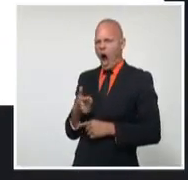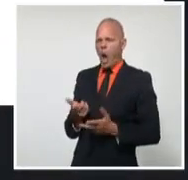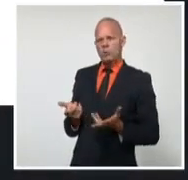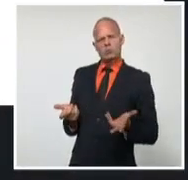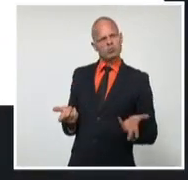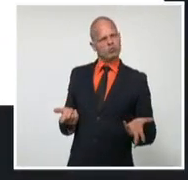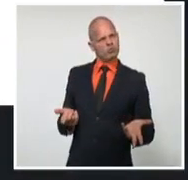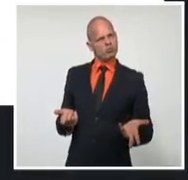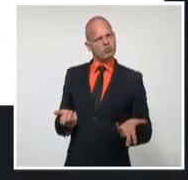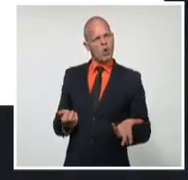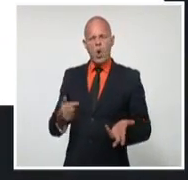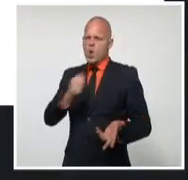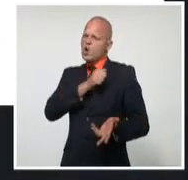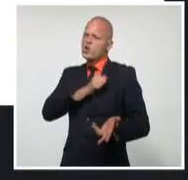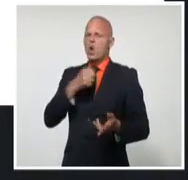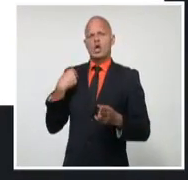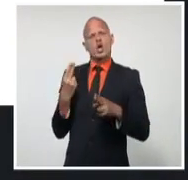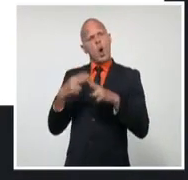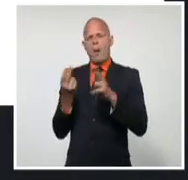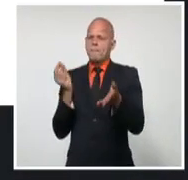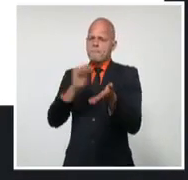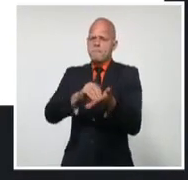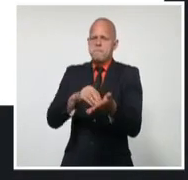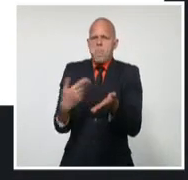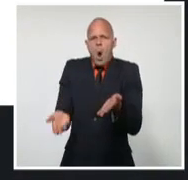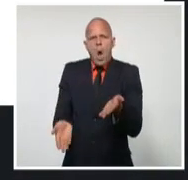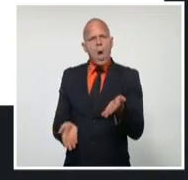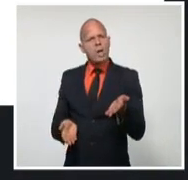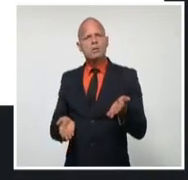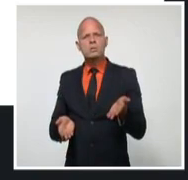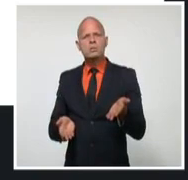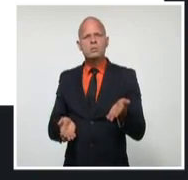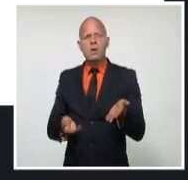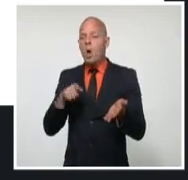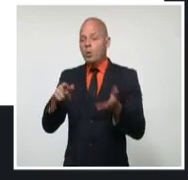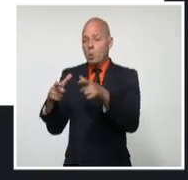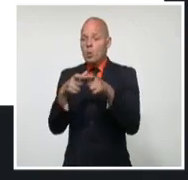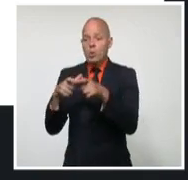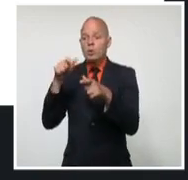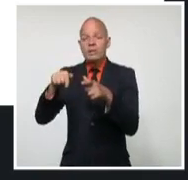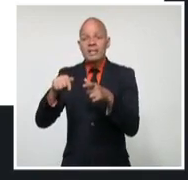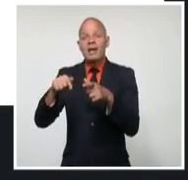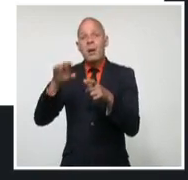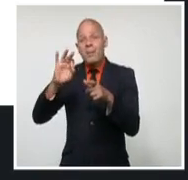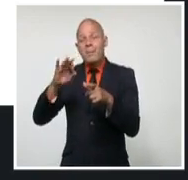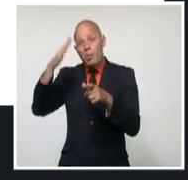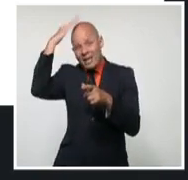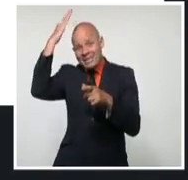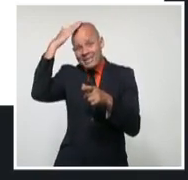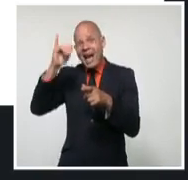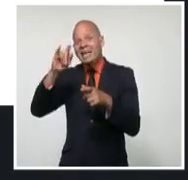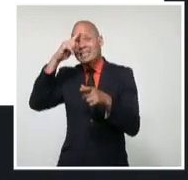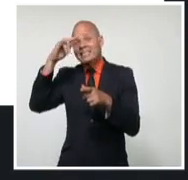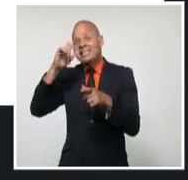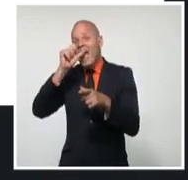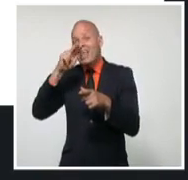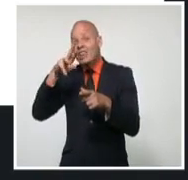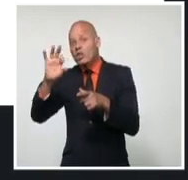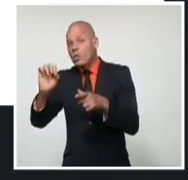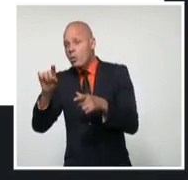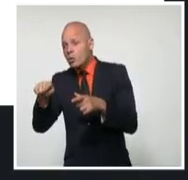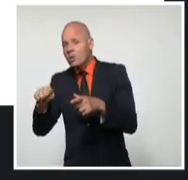que el que parece que otorgan al Movimiento San Isidro. O sea, Tania considera que al Movimiento San Isidro le están dando más